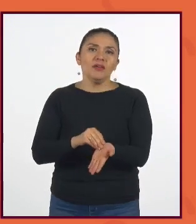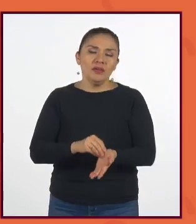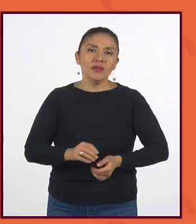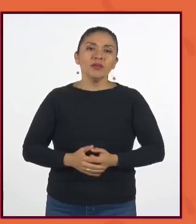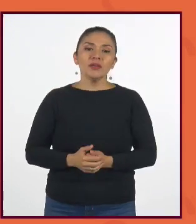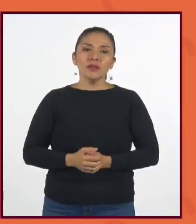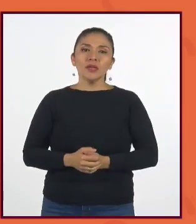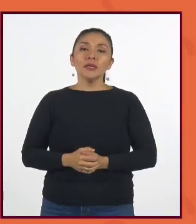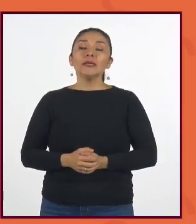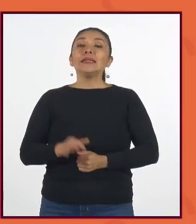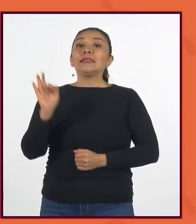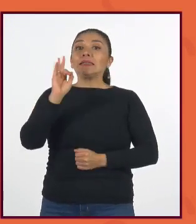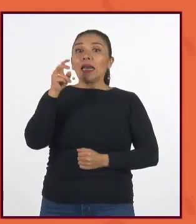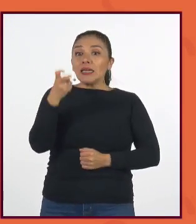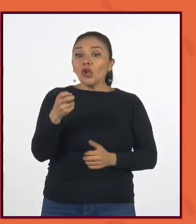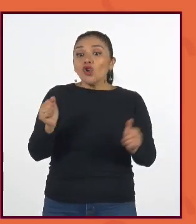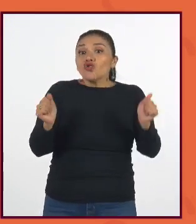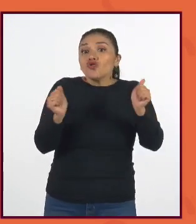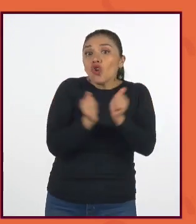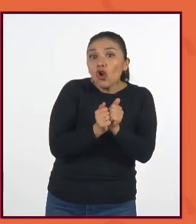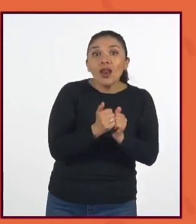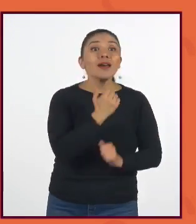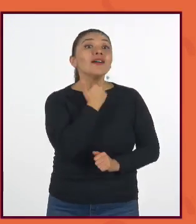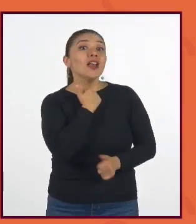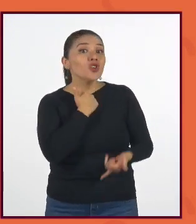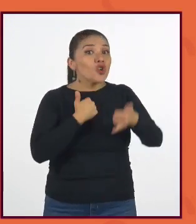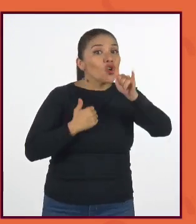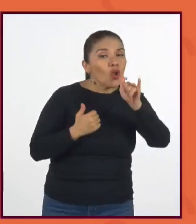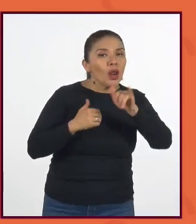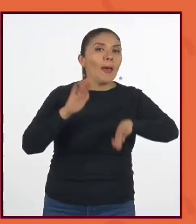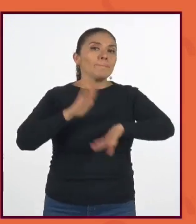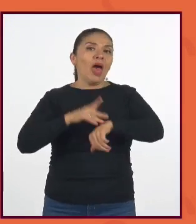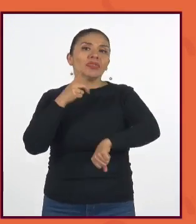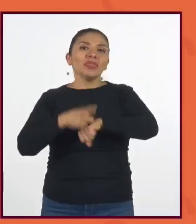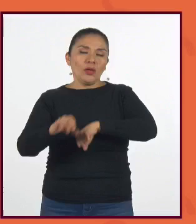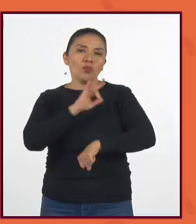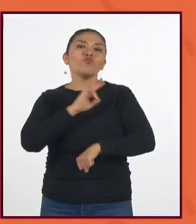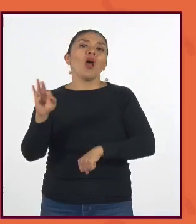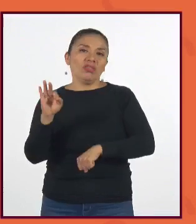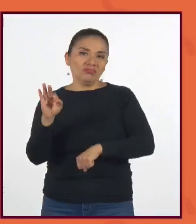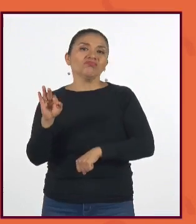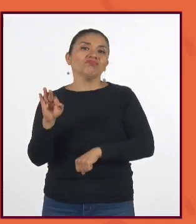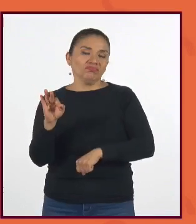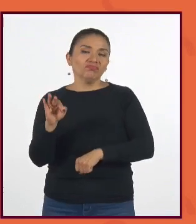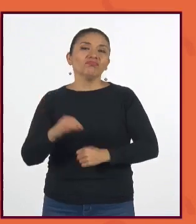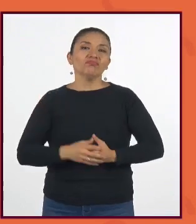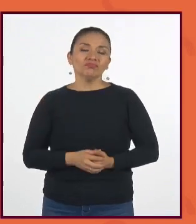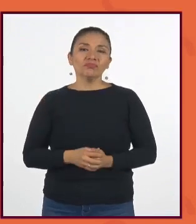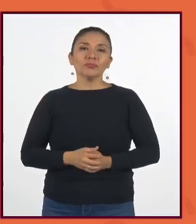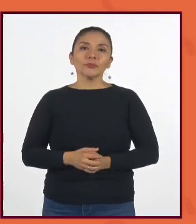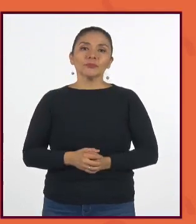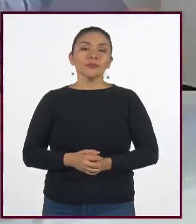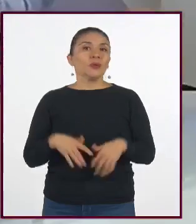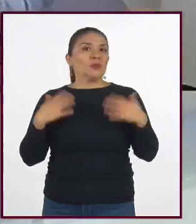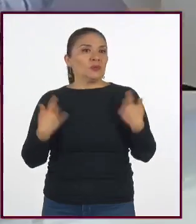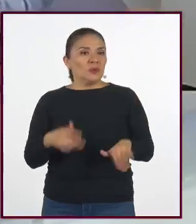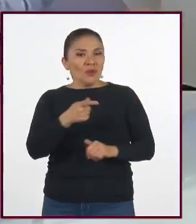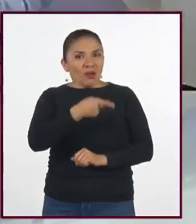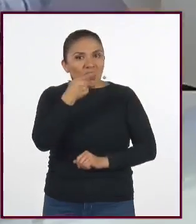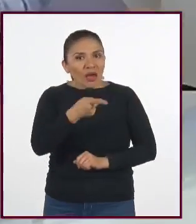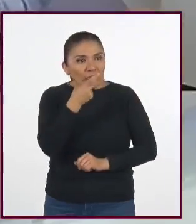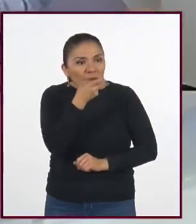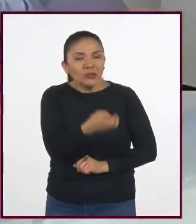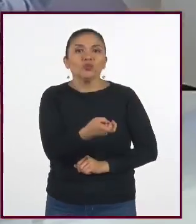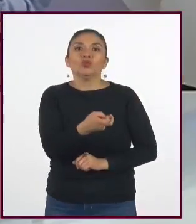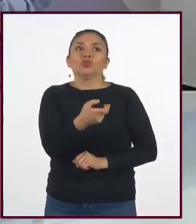Y si se combina con alcohol, los riesgos aumentan. O sea, que generalmente se combina, ¿no? Qué fuerte lo que estamos escuchando en